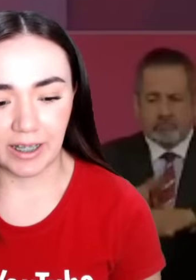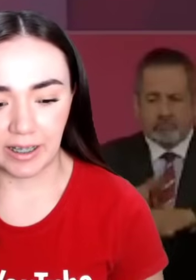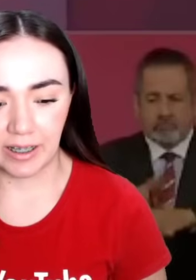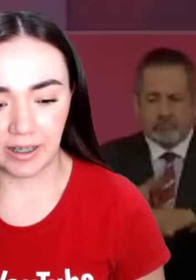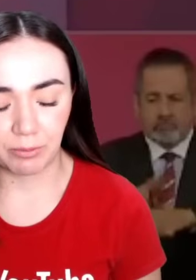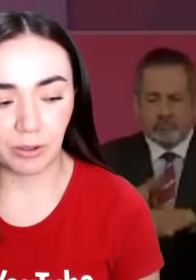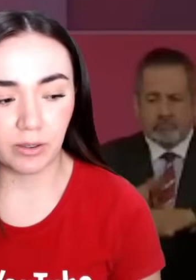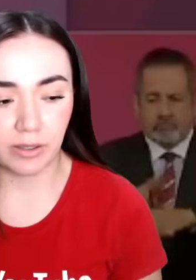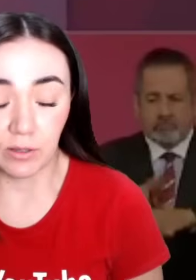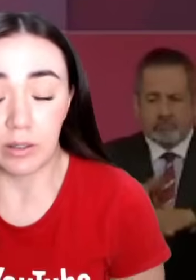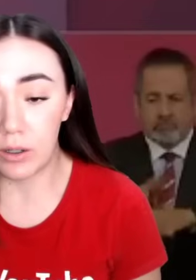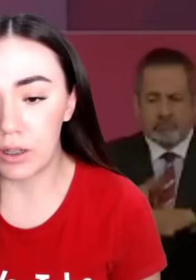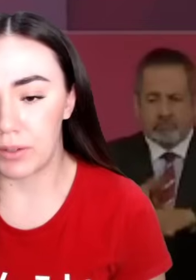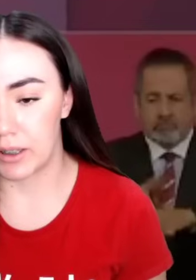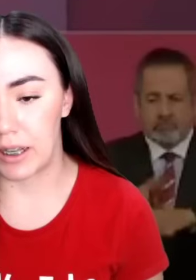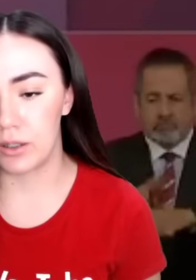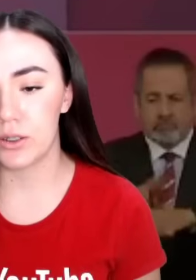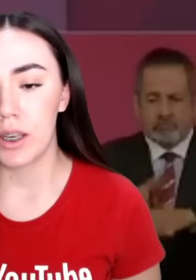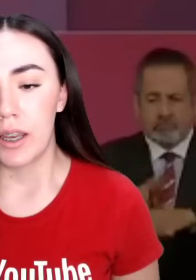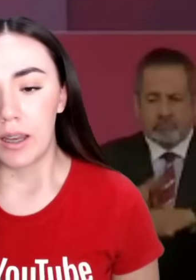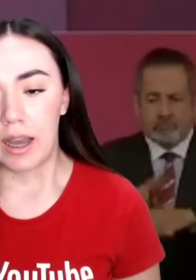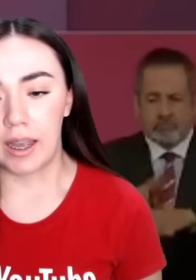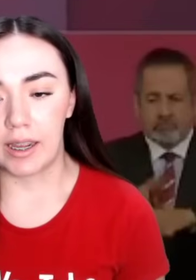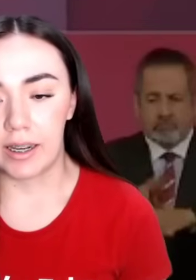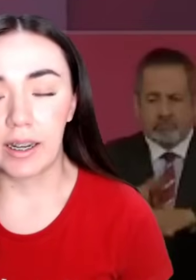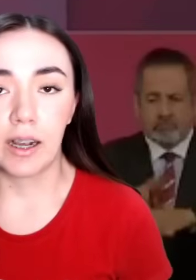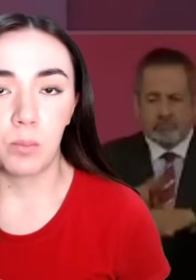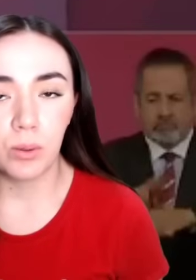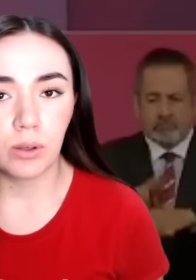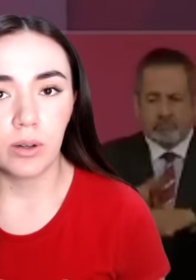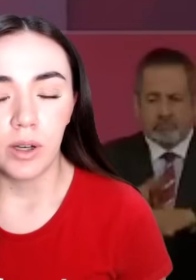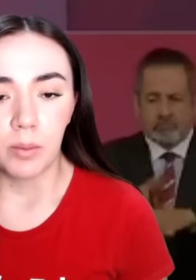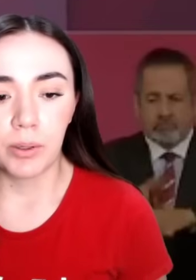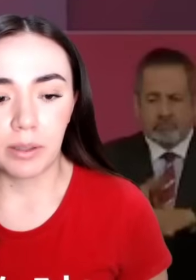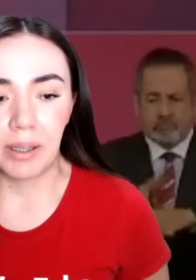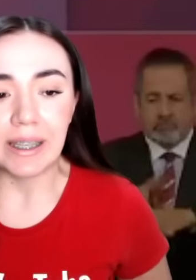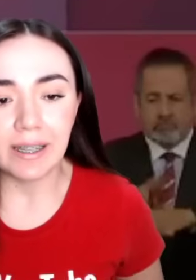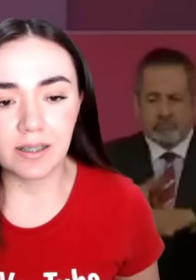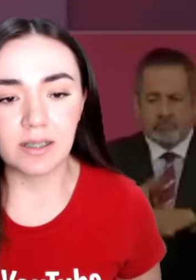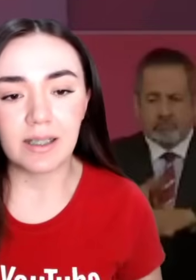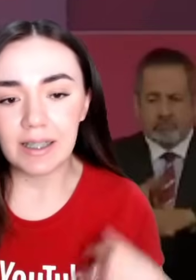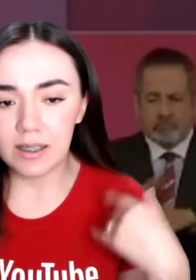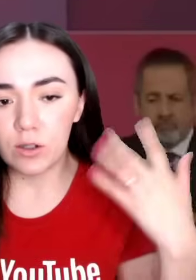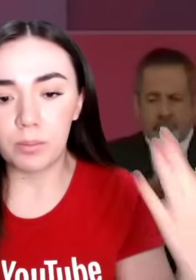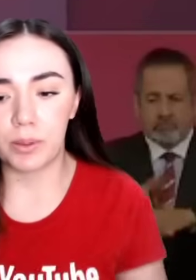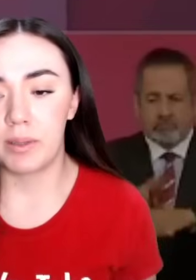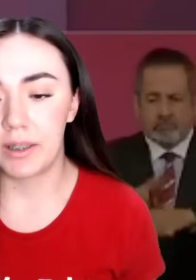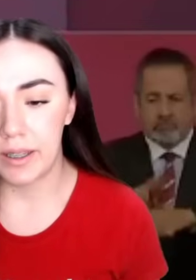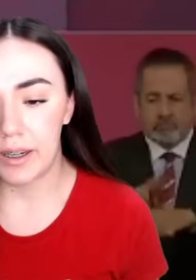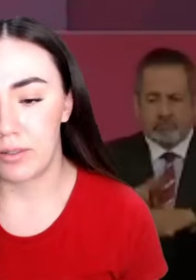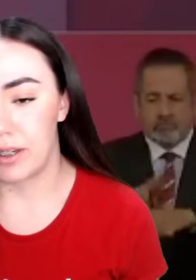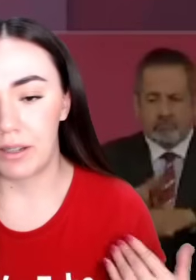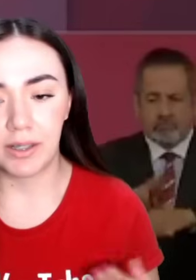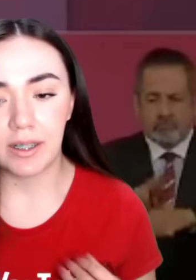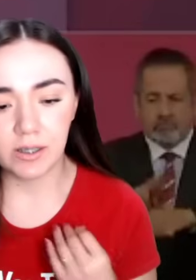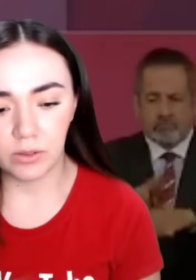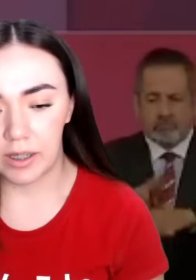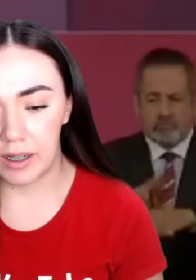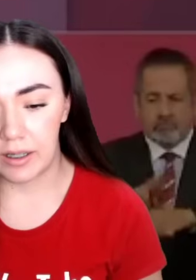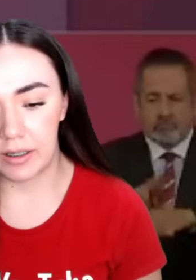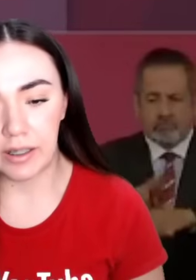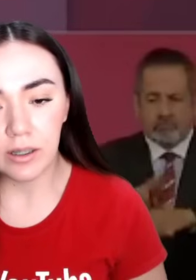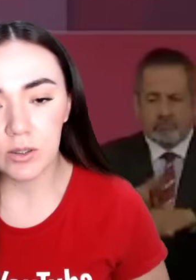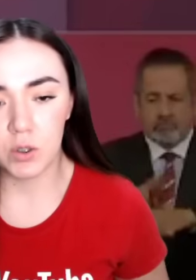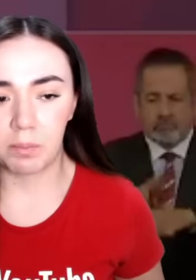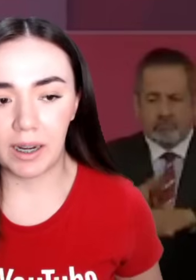los que resultaron afectados en Acapulco, porque imagínense, si ya se comprometieron a nivel